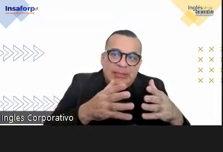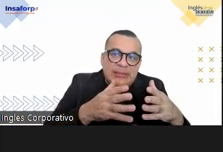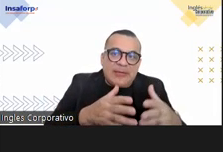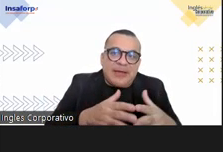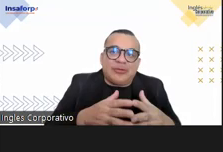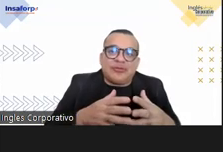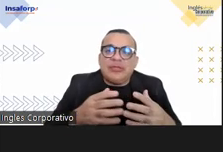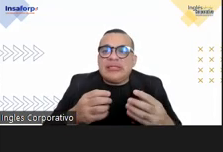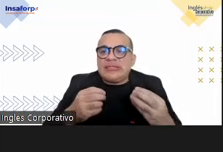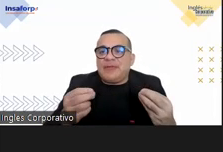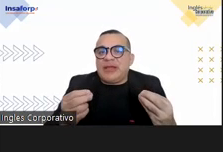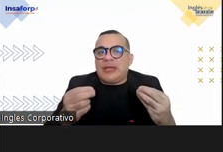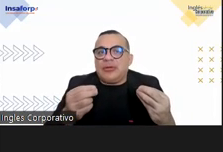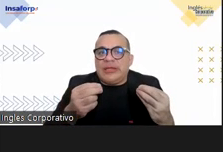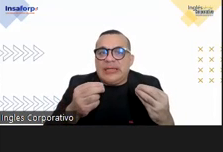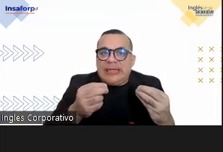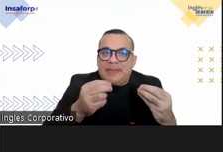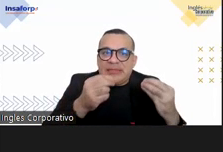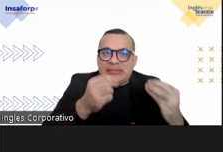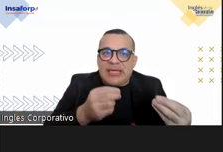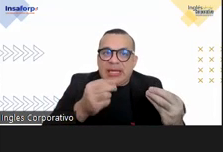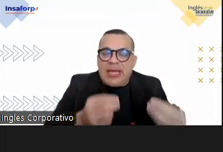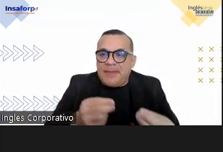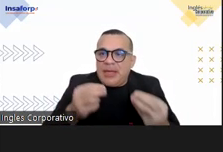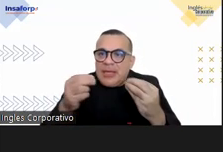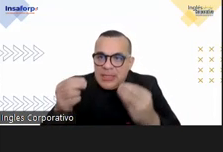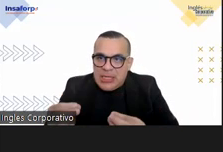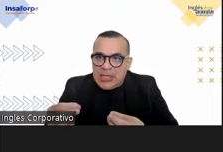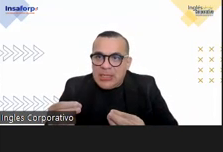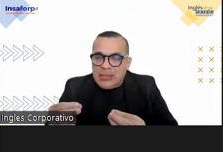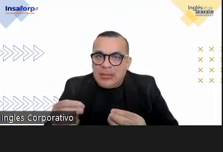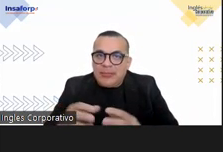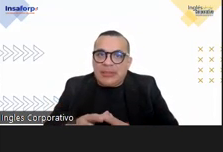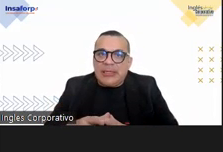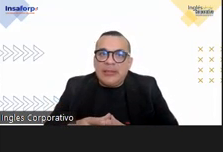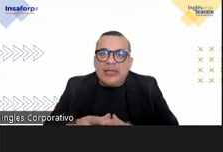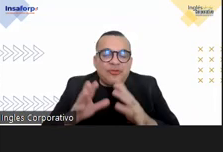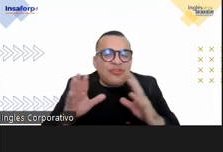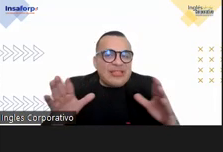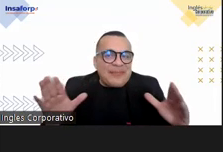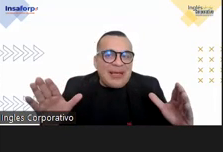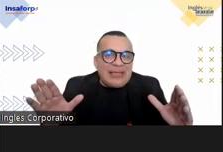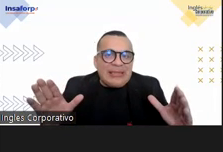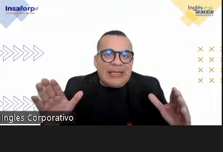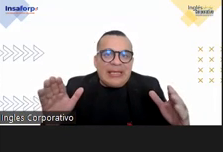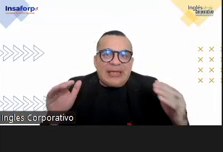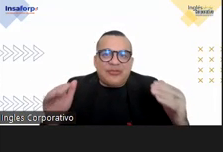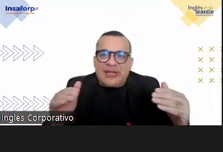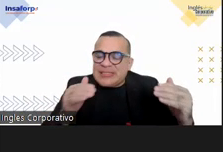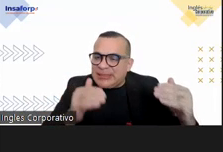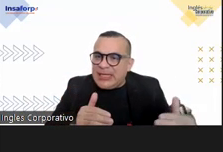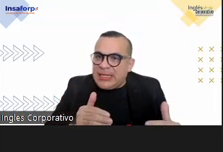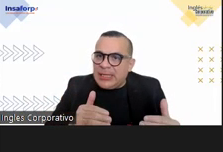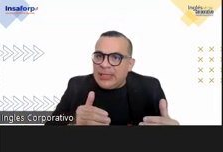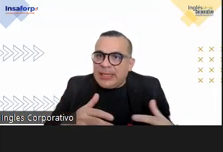algunos derivados simplificados le llaman CMI, ¿verdad? Es un sistema de